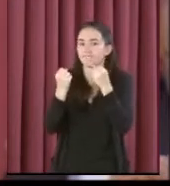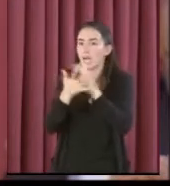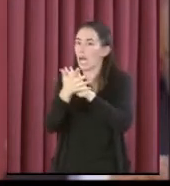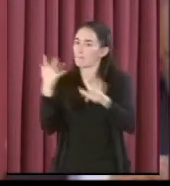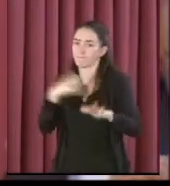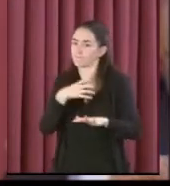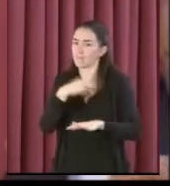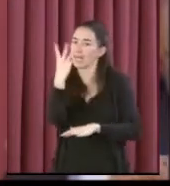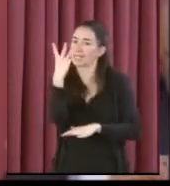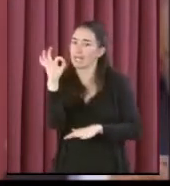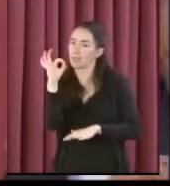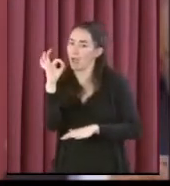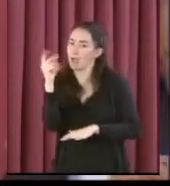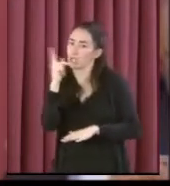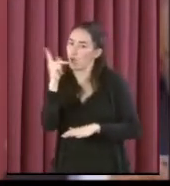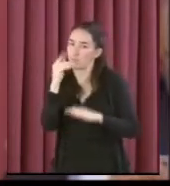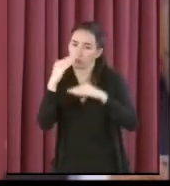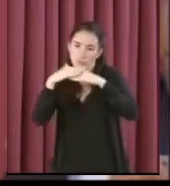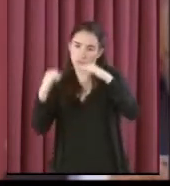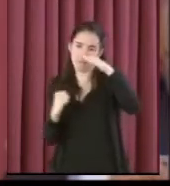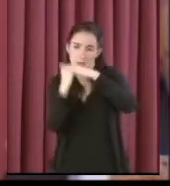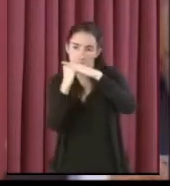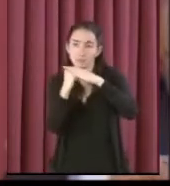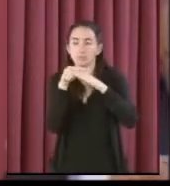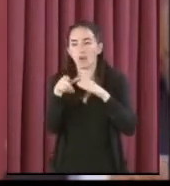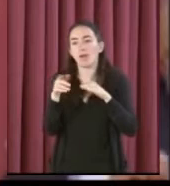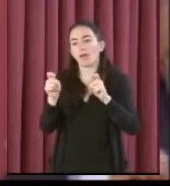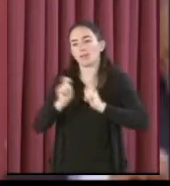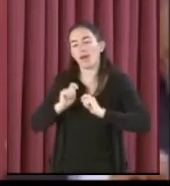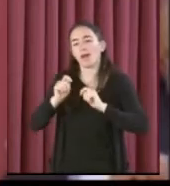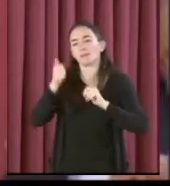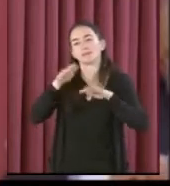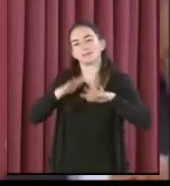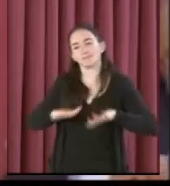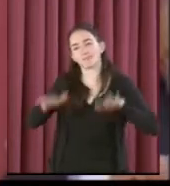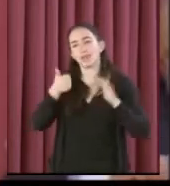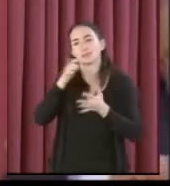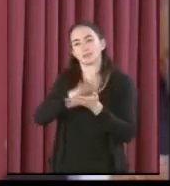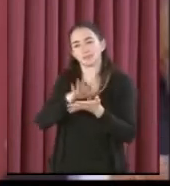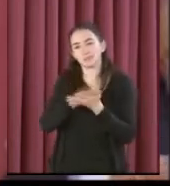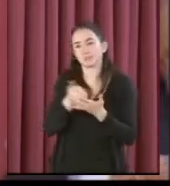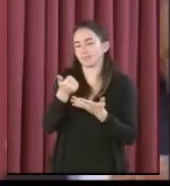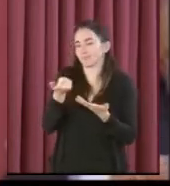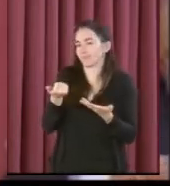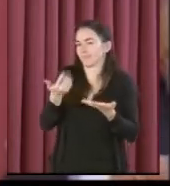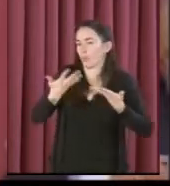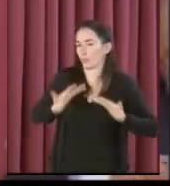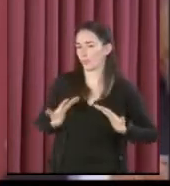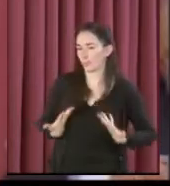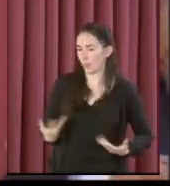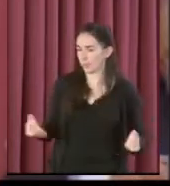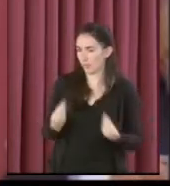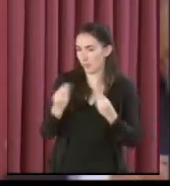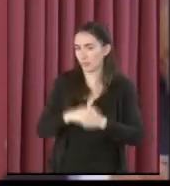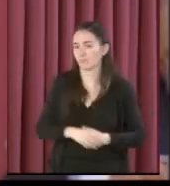hora. Y con esas medidas se convierte y se consigue una ciudad más pausada y más calmada. Les